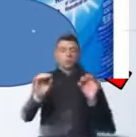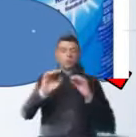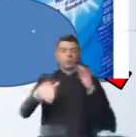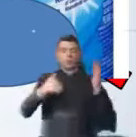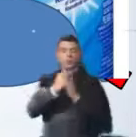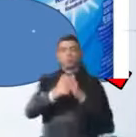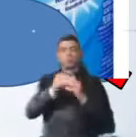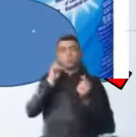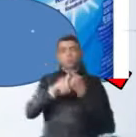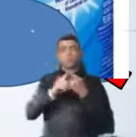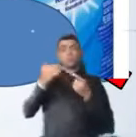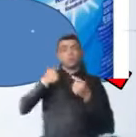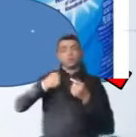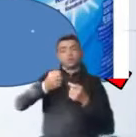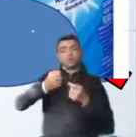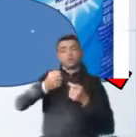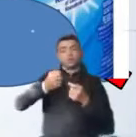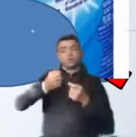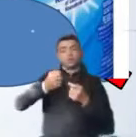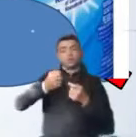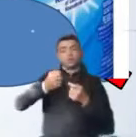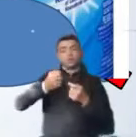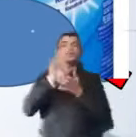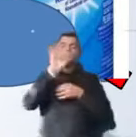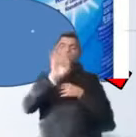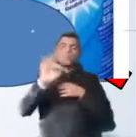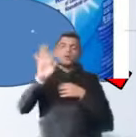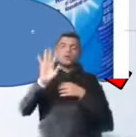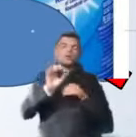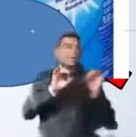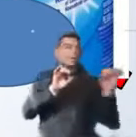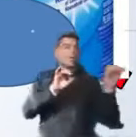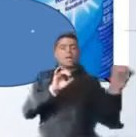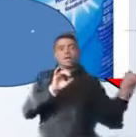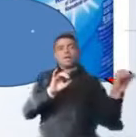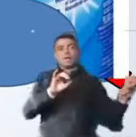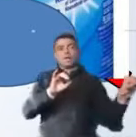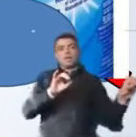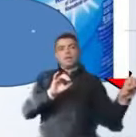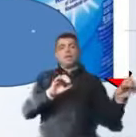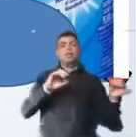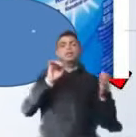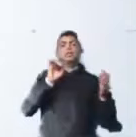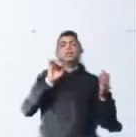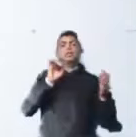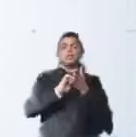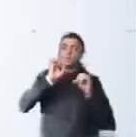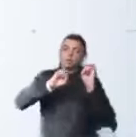decía, el virus se va a quedar ahí por un tiempo, entonces el hipoclorito se puede utilizar.